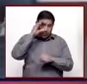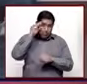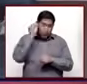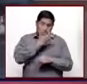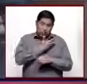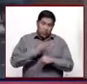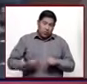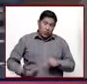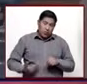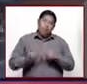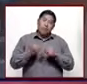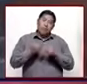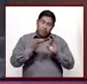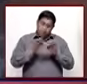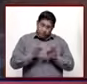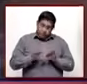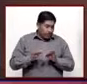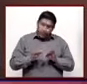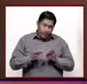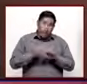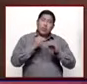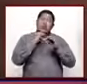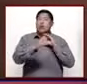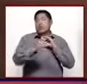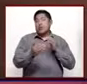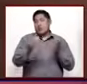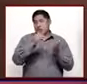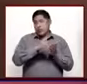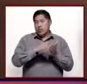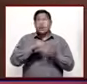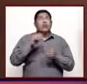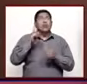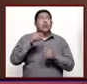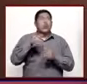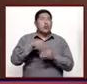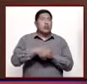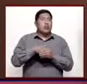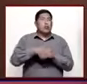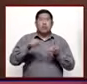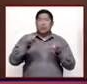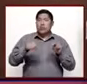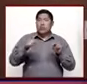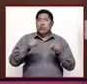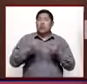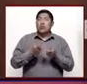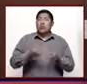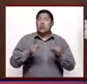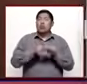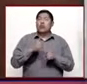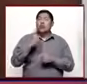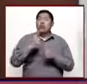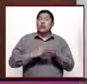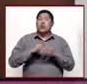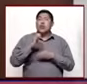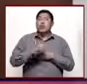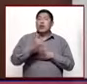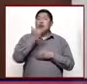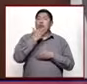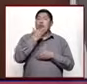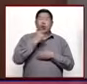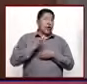la consideración justamente de cara a ese referéndum que debería realizarse el 1 de diciembre. Vocal, ¿qué aconteció?